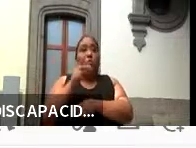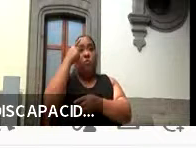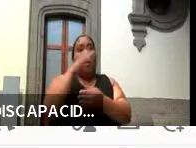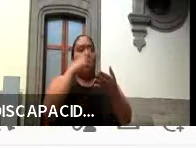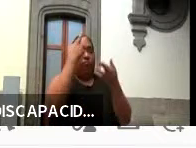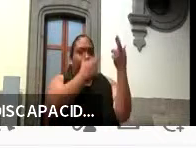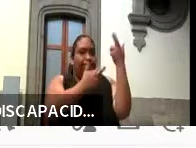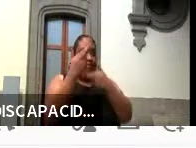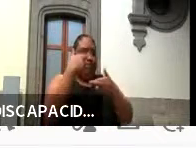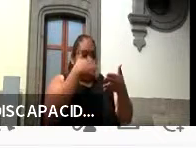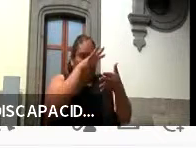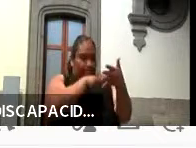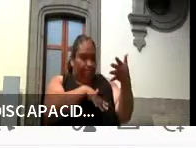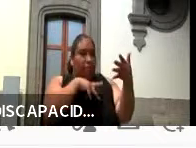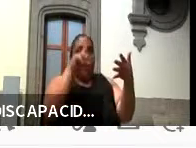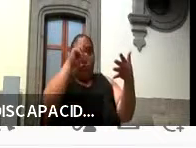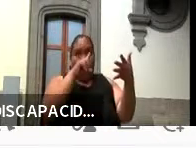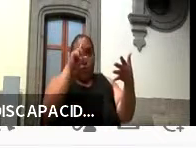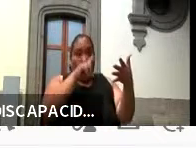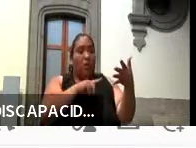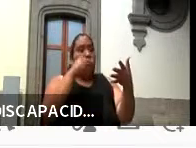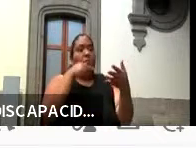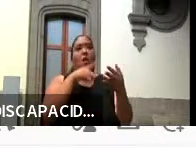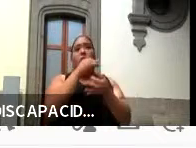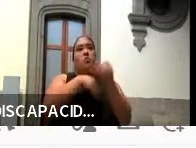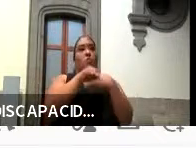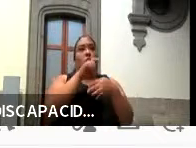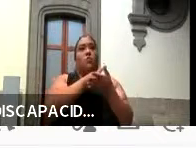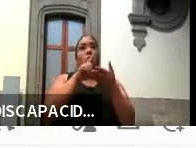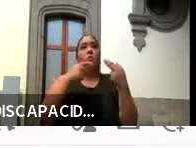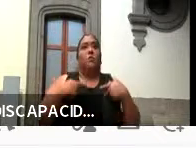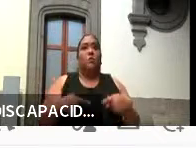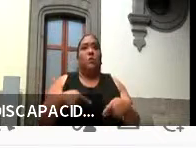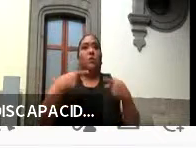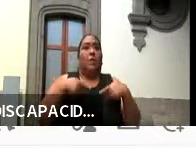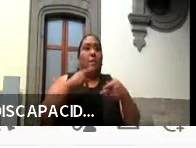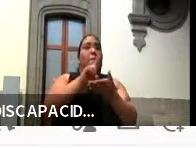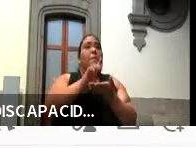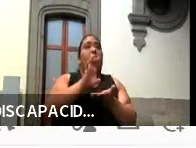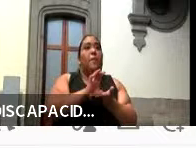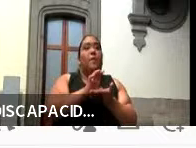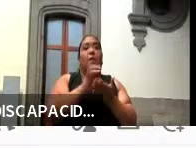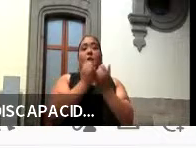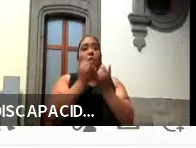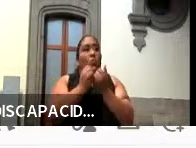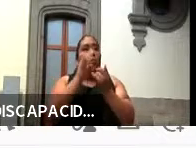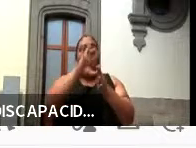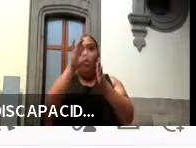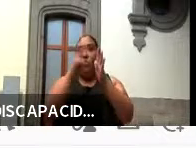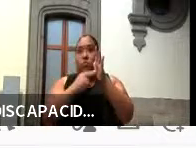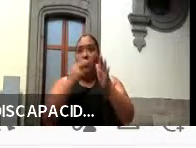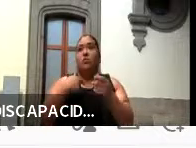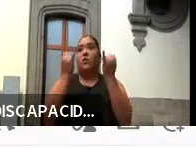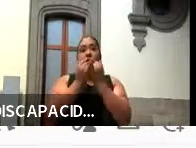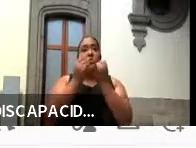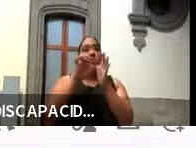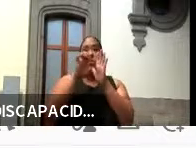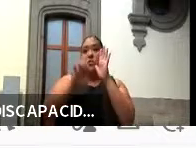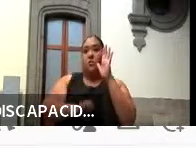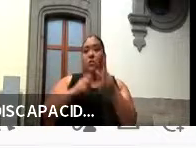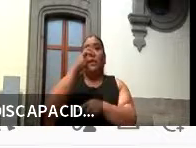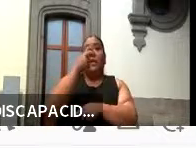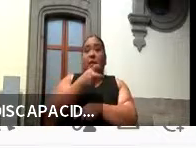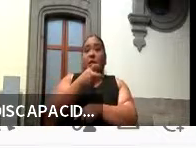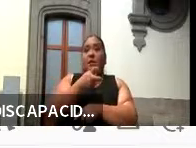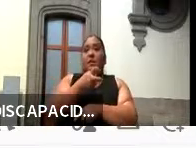discapacidad, tomando, por ejemplo, la misma estructura que plantea la convención. Ese es un ejemplo. Las